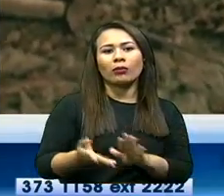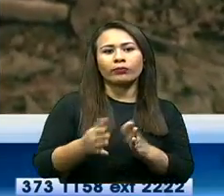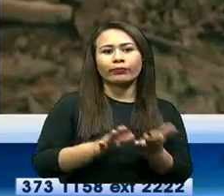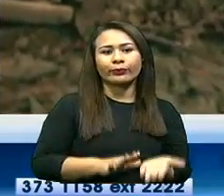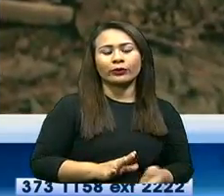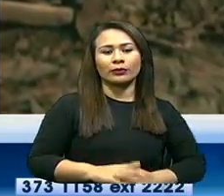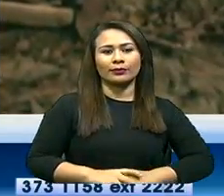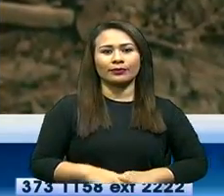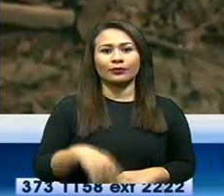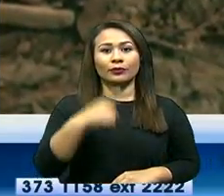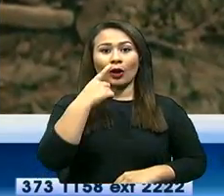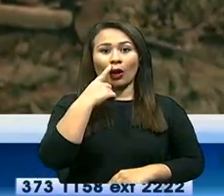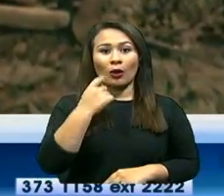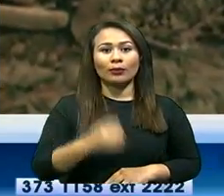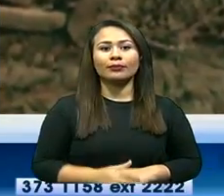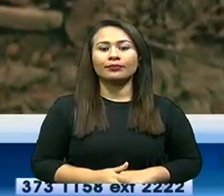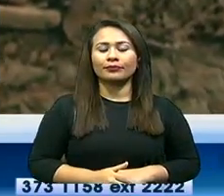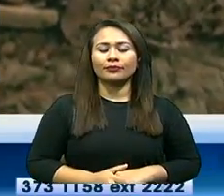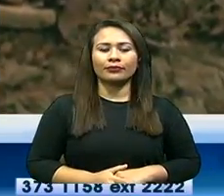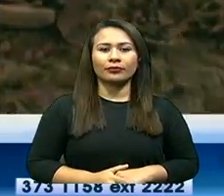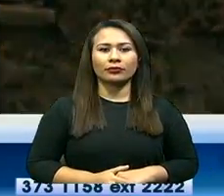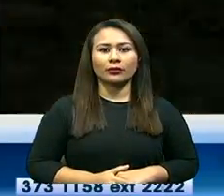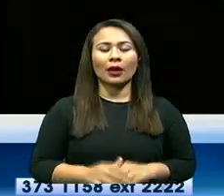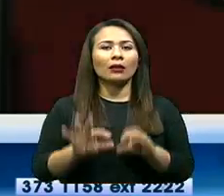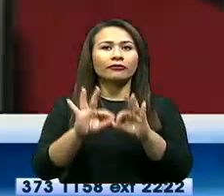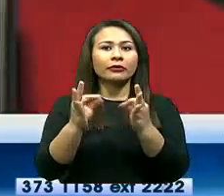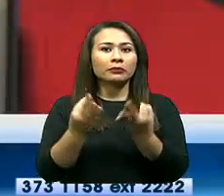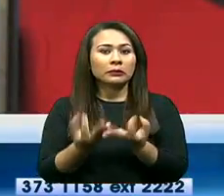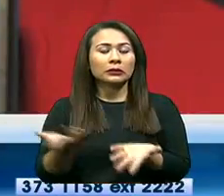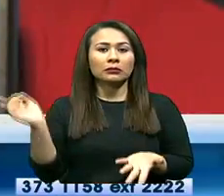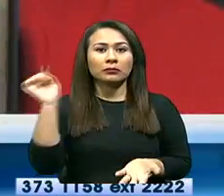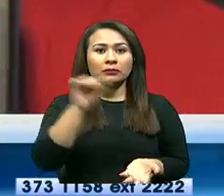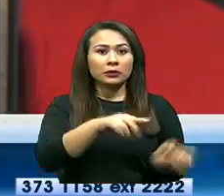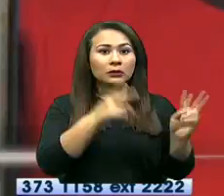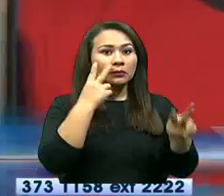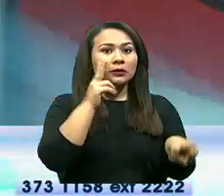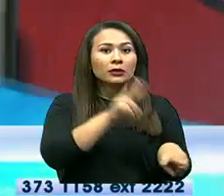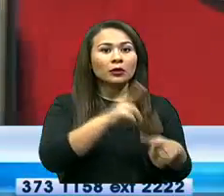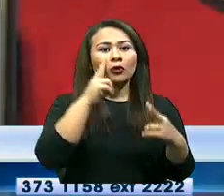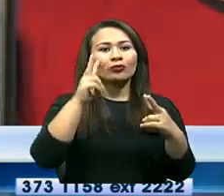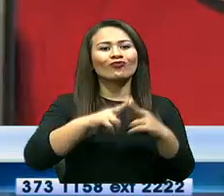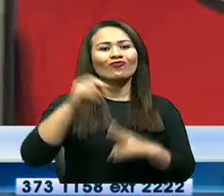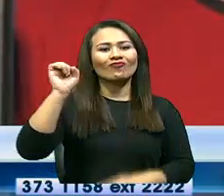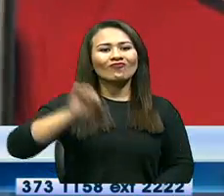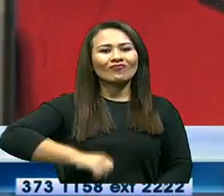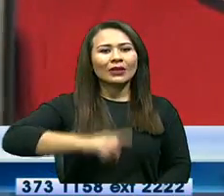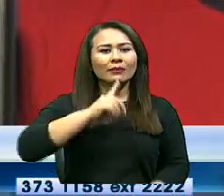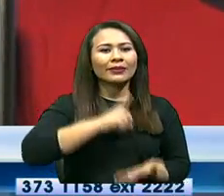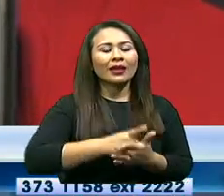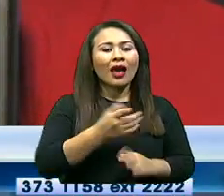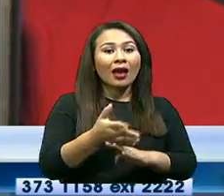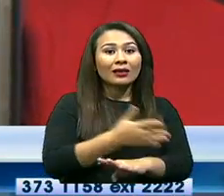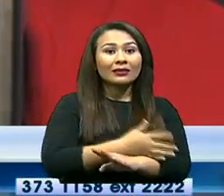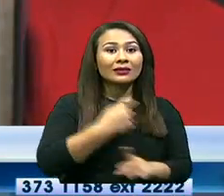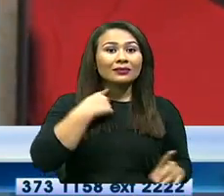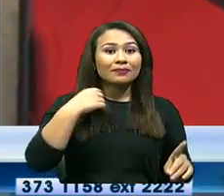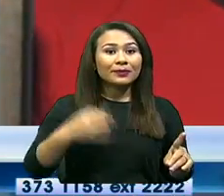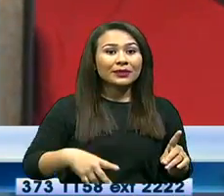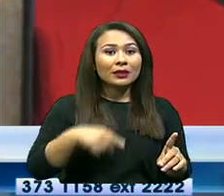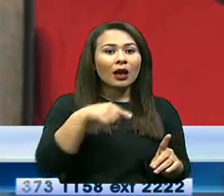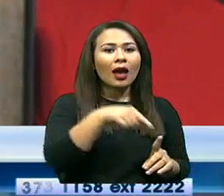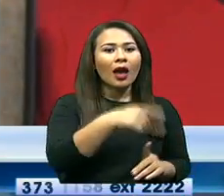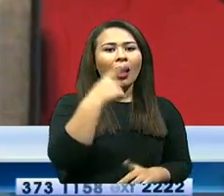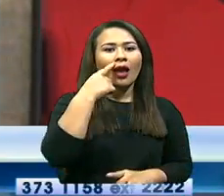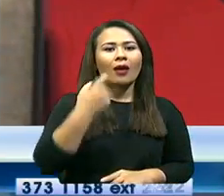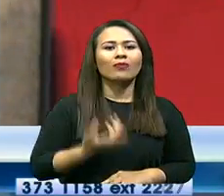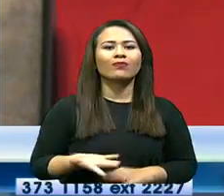señor, avanzaron familiares a hacer el reconocimiento del cadáver y efectivamente indicaban que era familiar de ellos